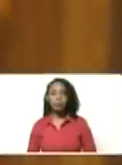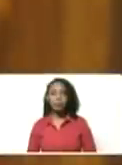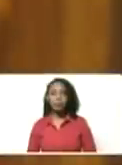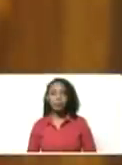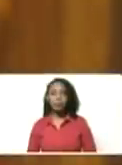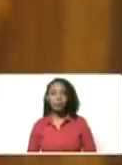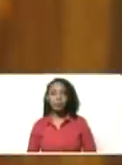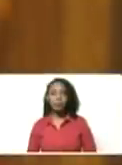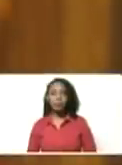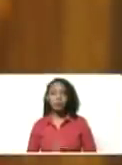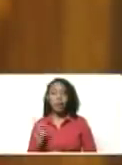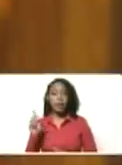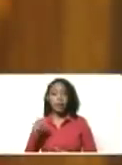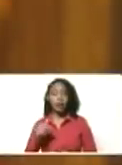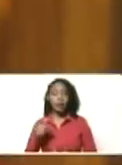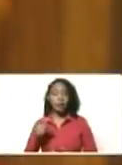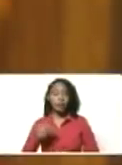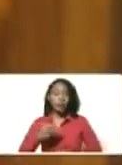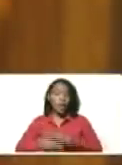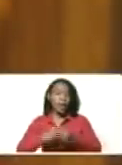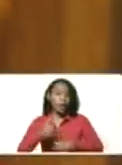fue acertado